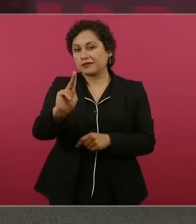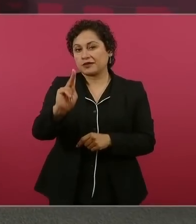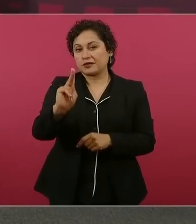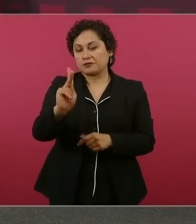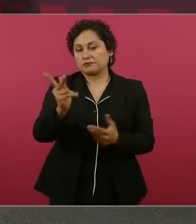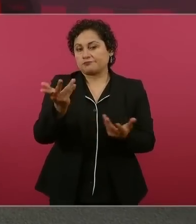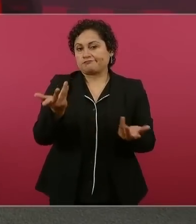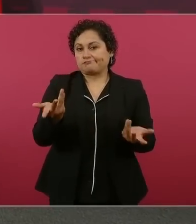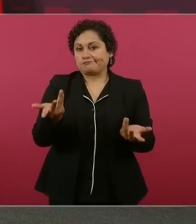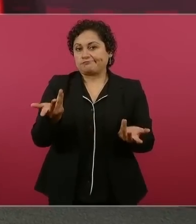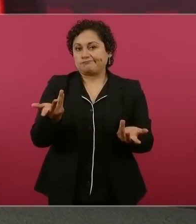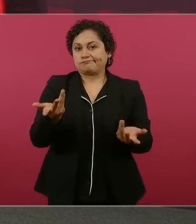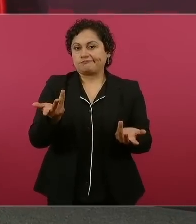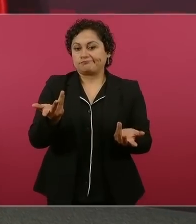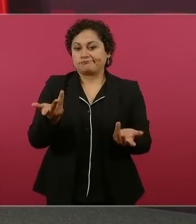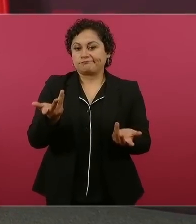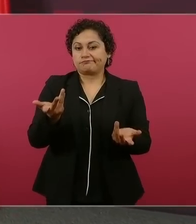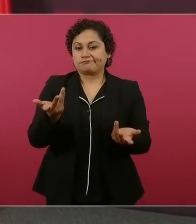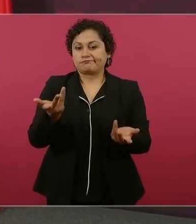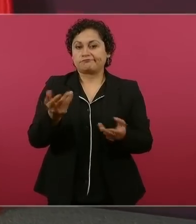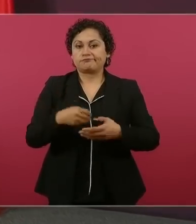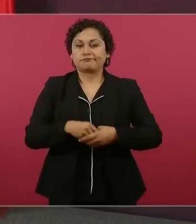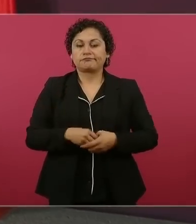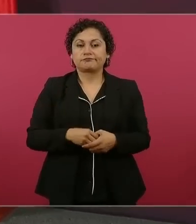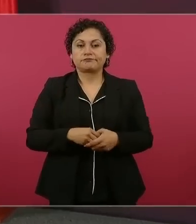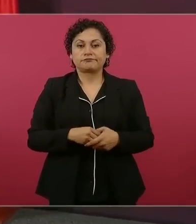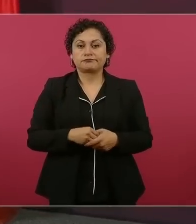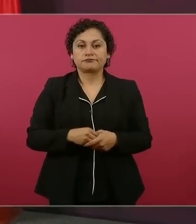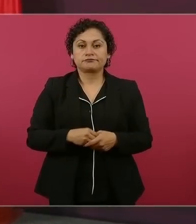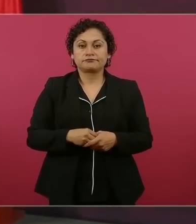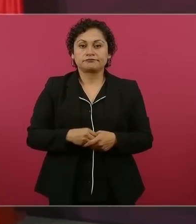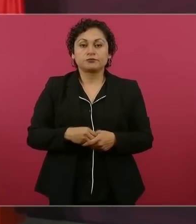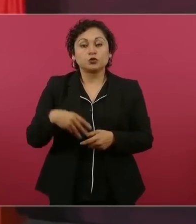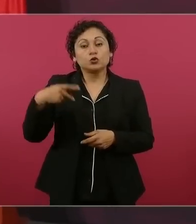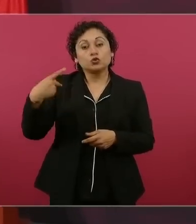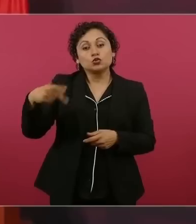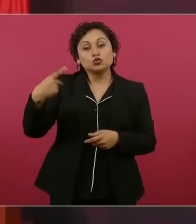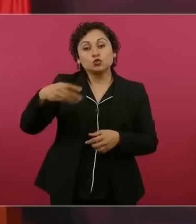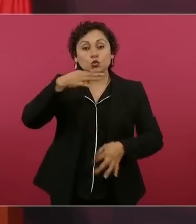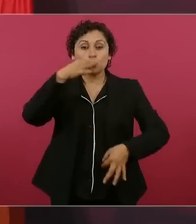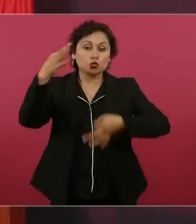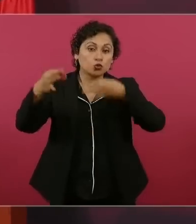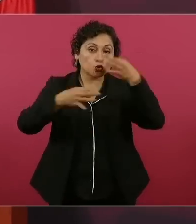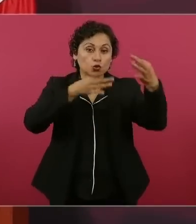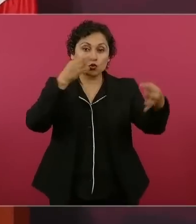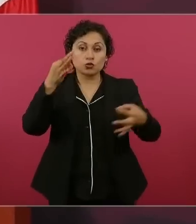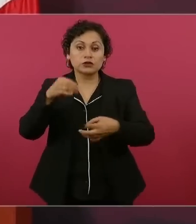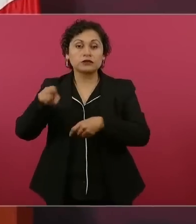de estar creando imágenes